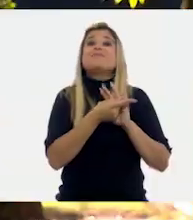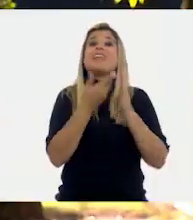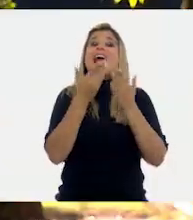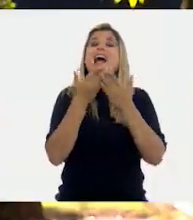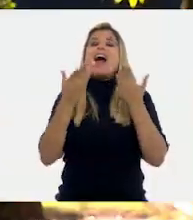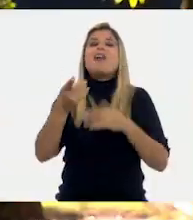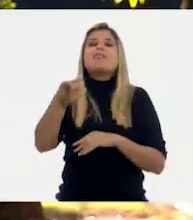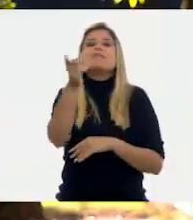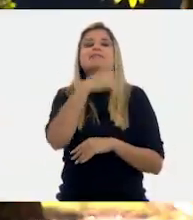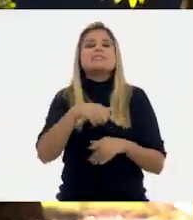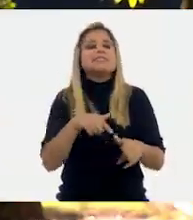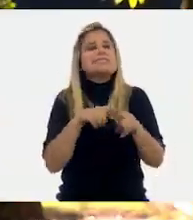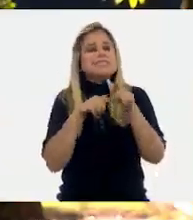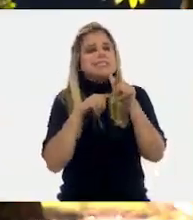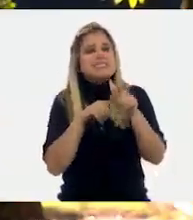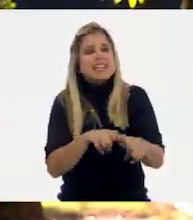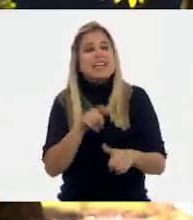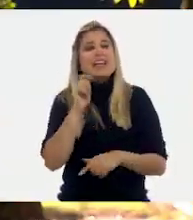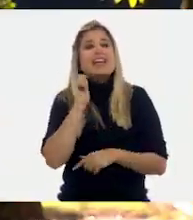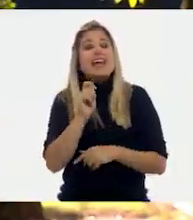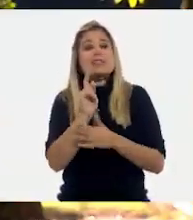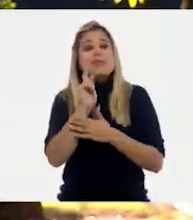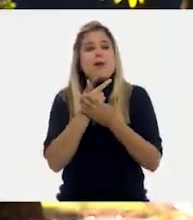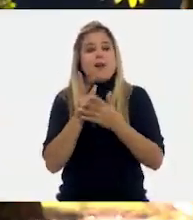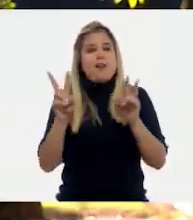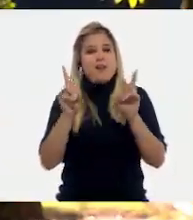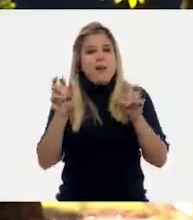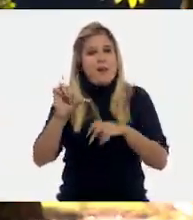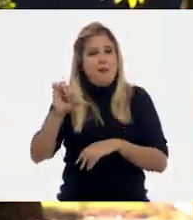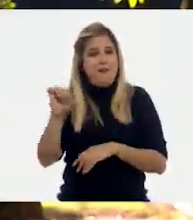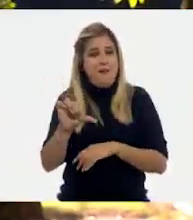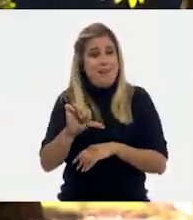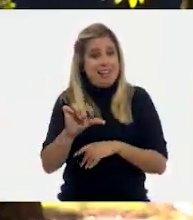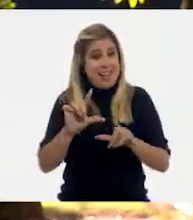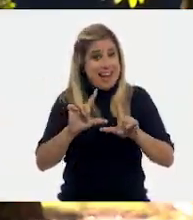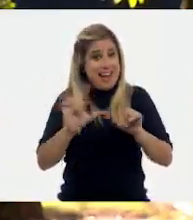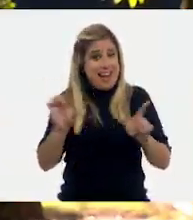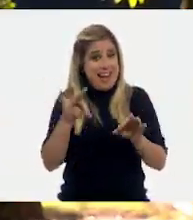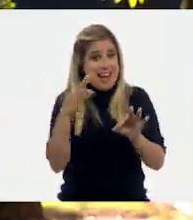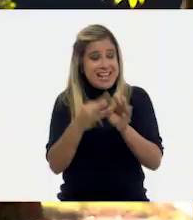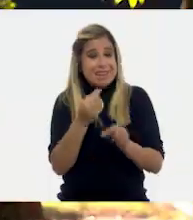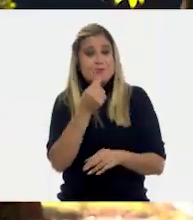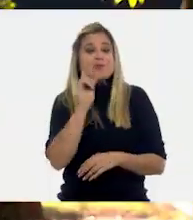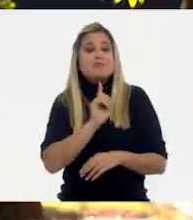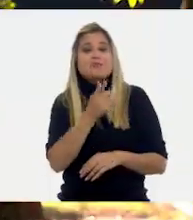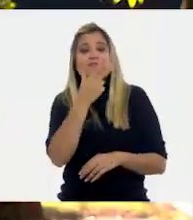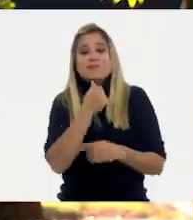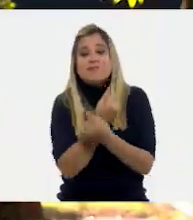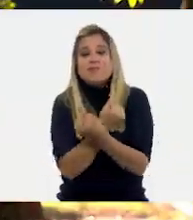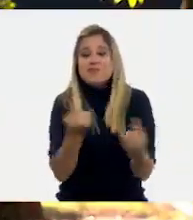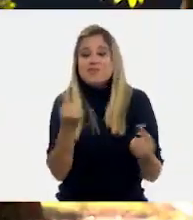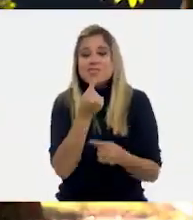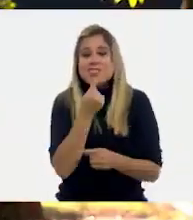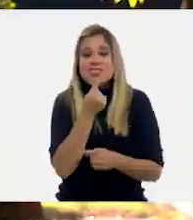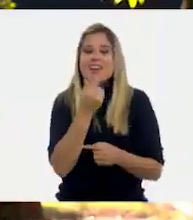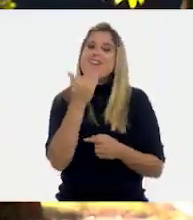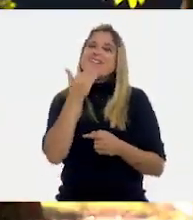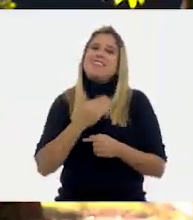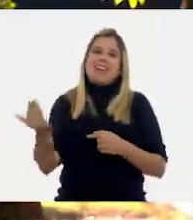es momento de continuar con el programa de hoy. ¿Listas? ¿Listos?